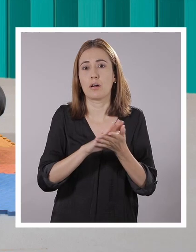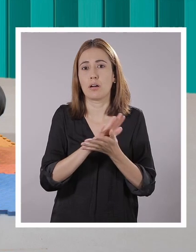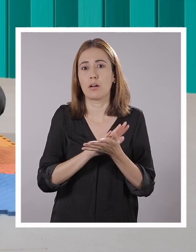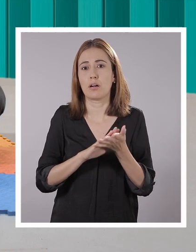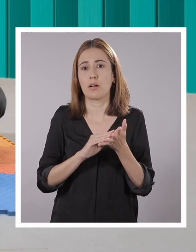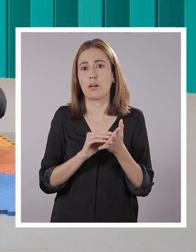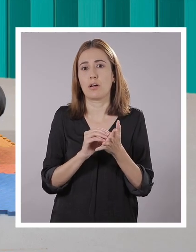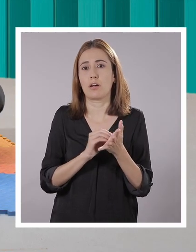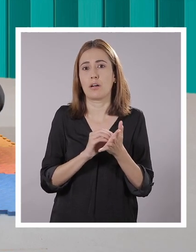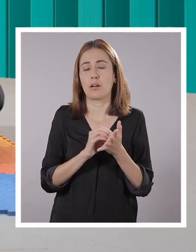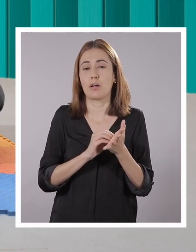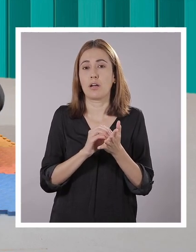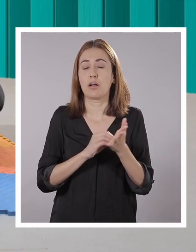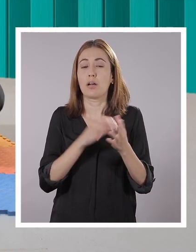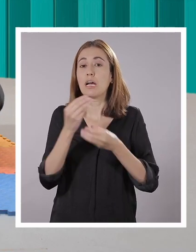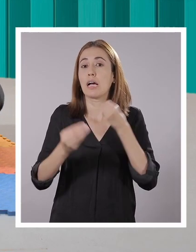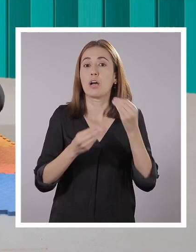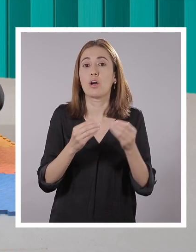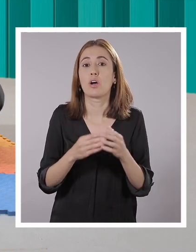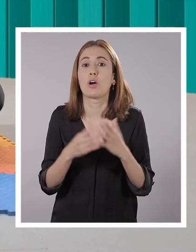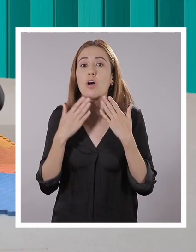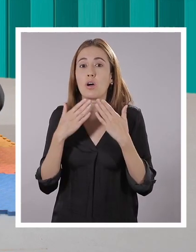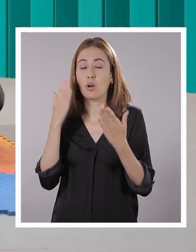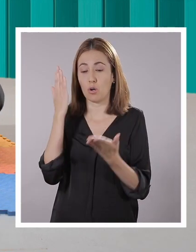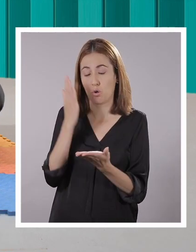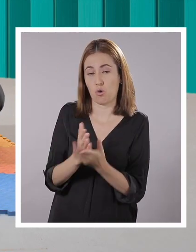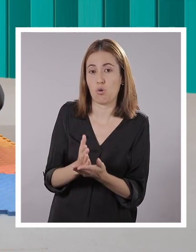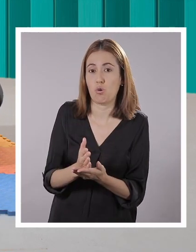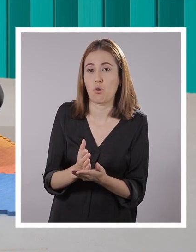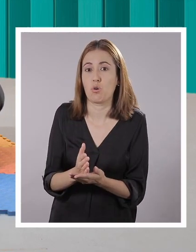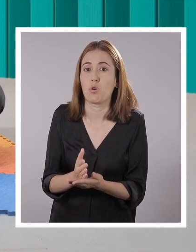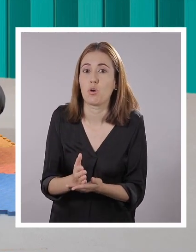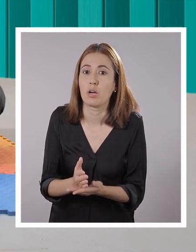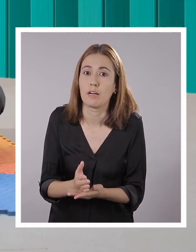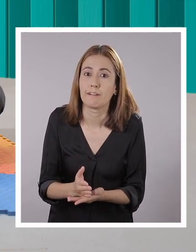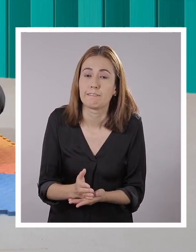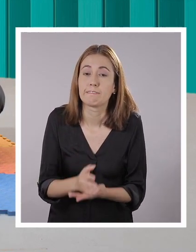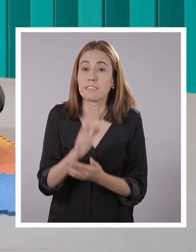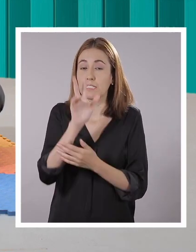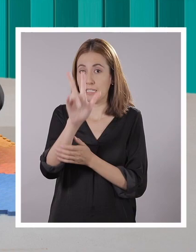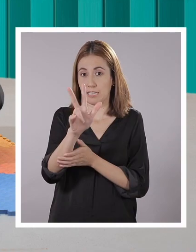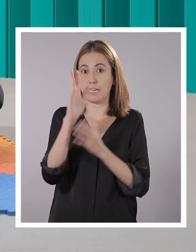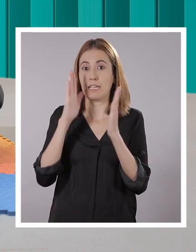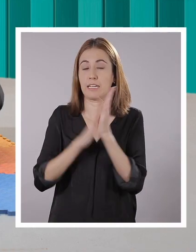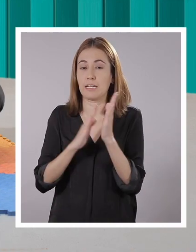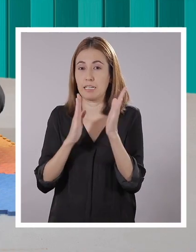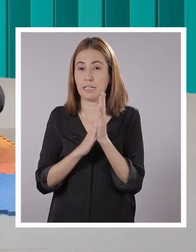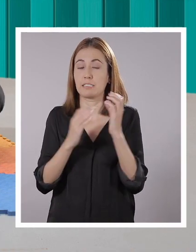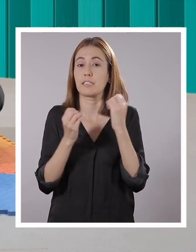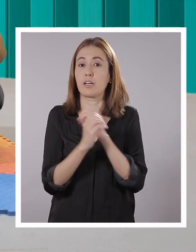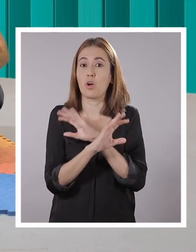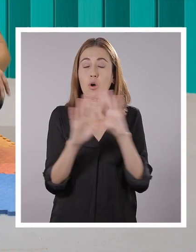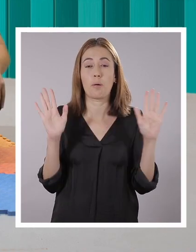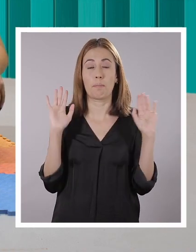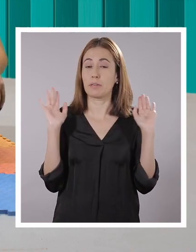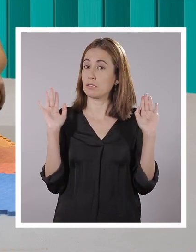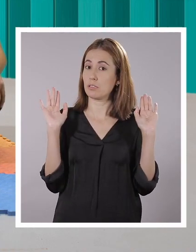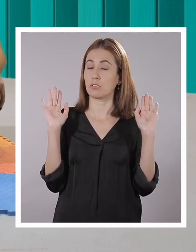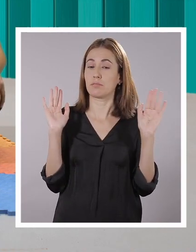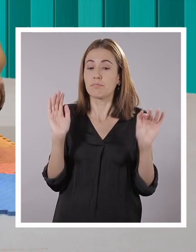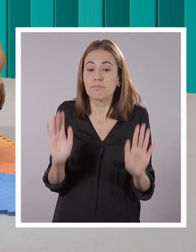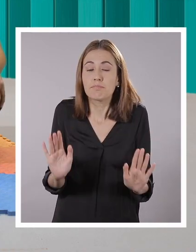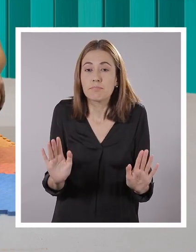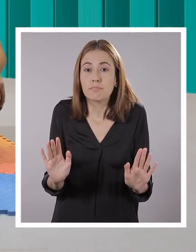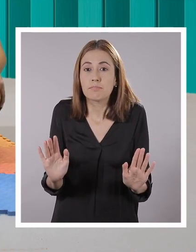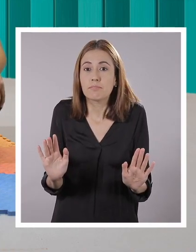un vacío. Lo hacemos con un vacío. Un vacío, a ver cómo nos sale. Entonces, quiere decir que aquí vamos a hacer ¿cuántos golpes? ¿Cuántas palmadas? Tres palmadas. Entonces, este va a